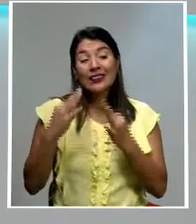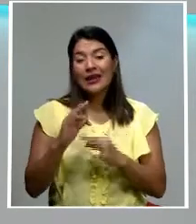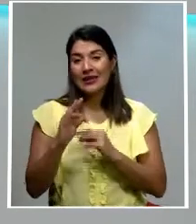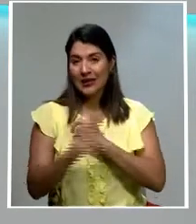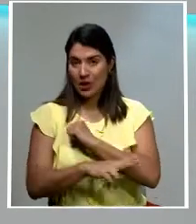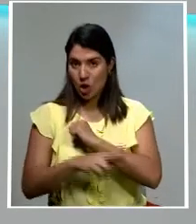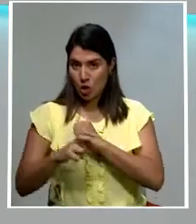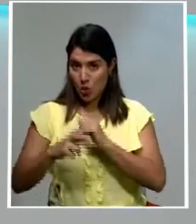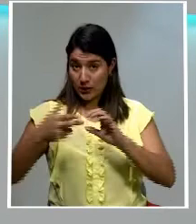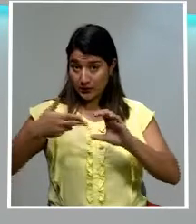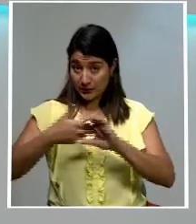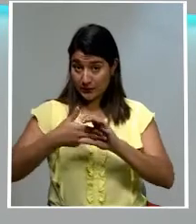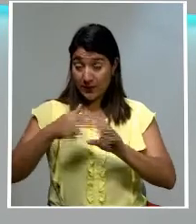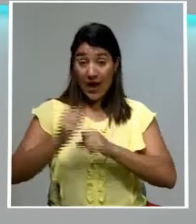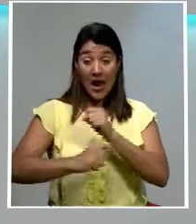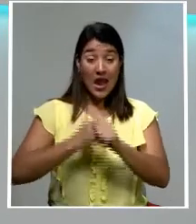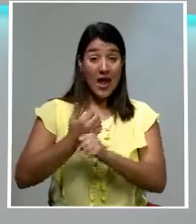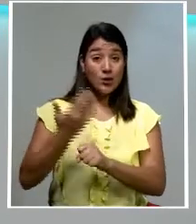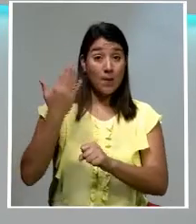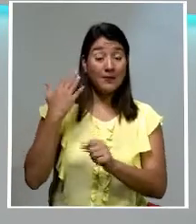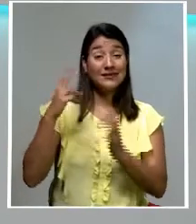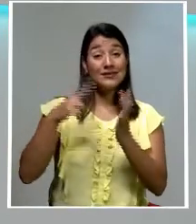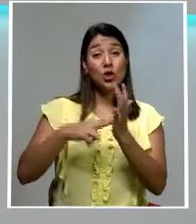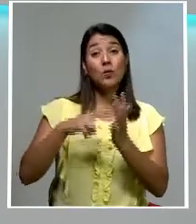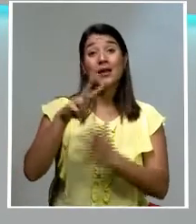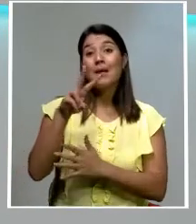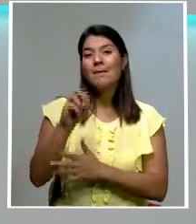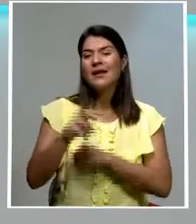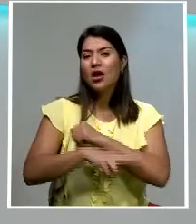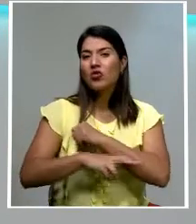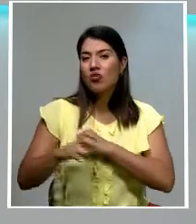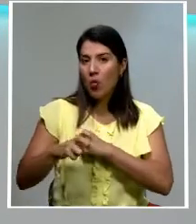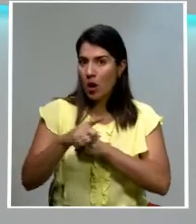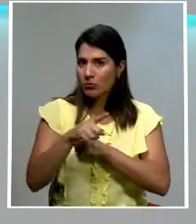hidrocarburo. Solo en el 2020 se robaron, escuche bien,